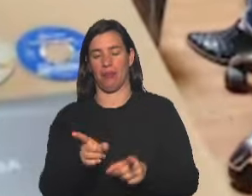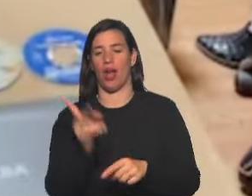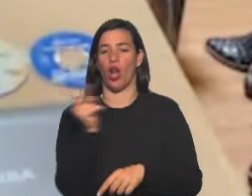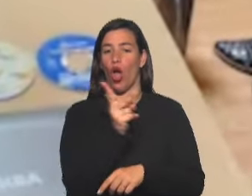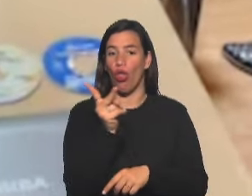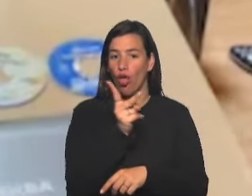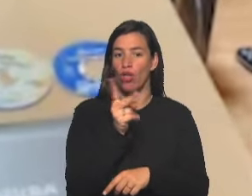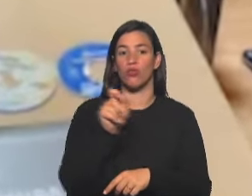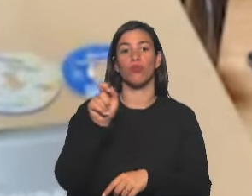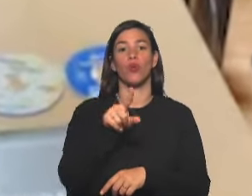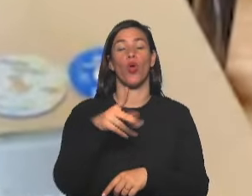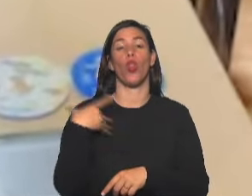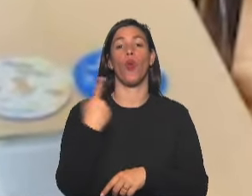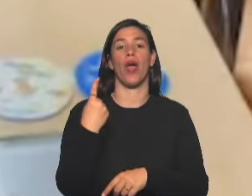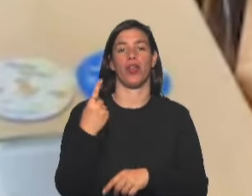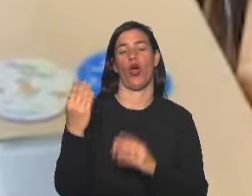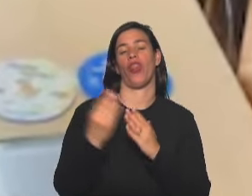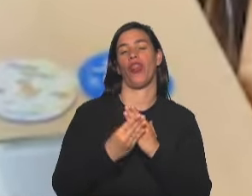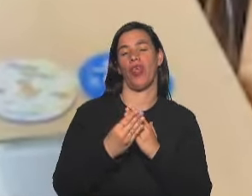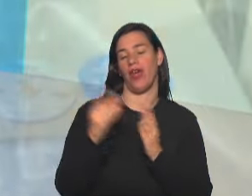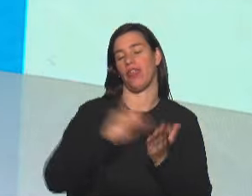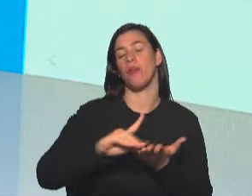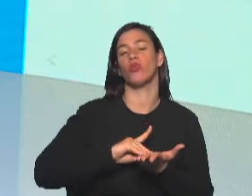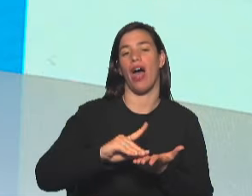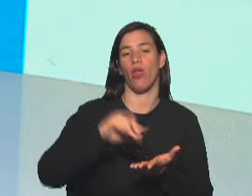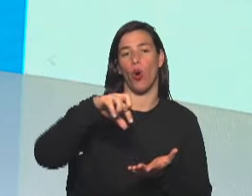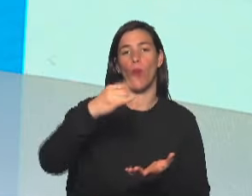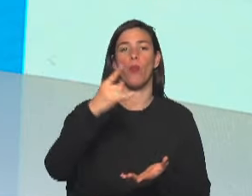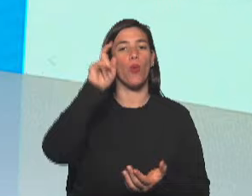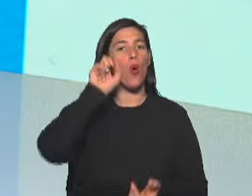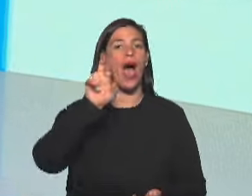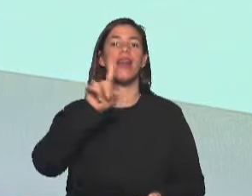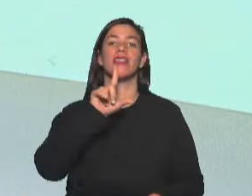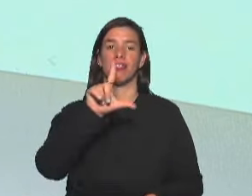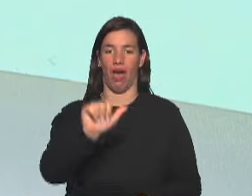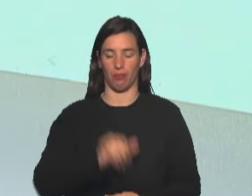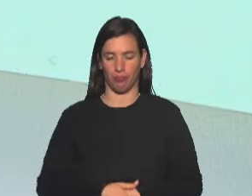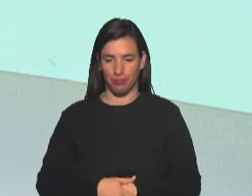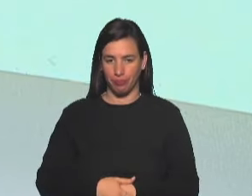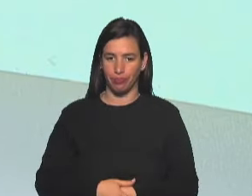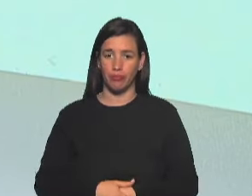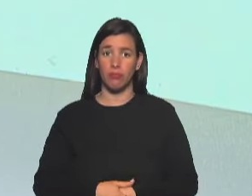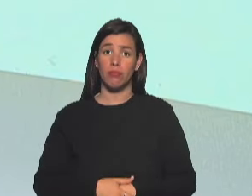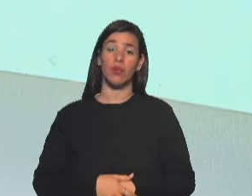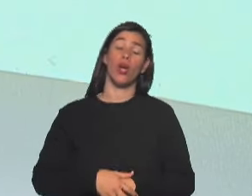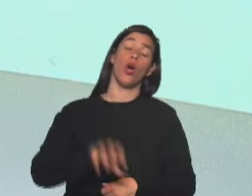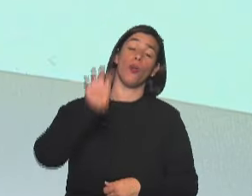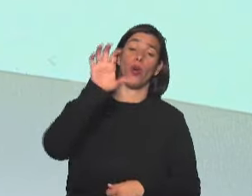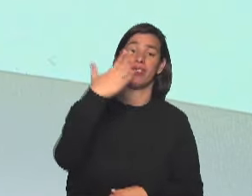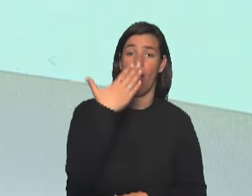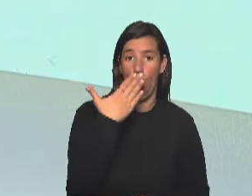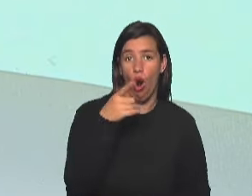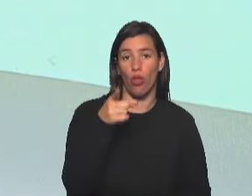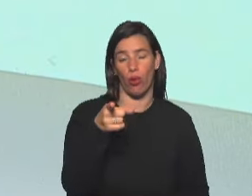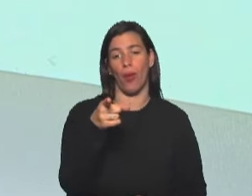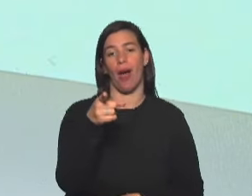al diputado Pedro Puerta. Y de Misiones a la provincia de Córdoba, detienen a